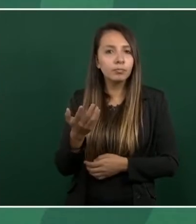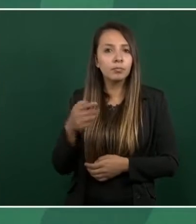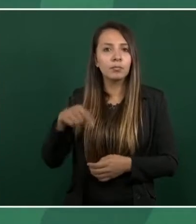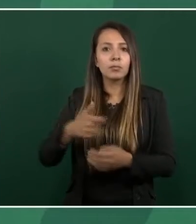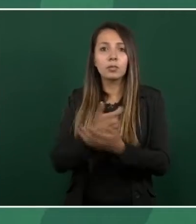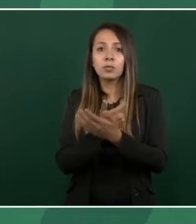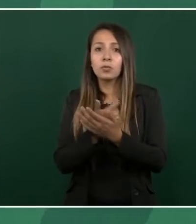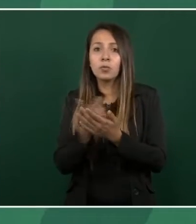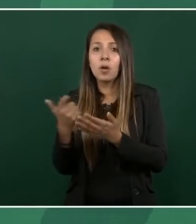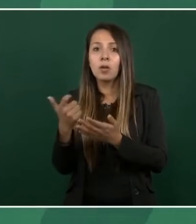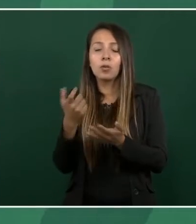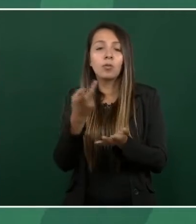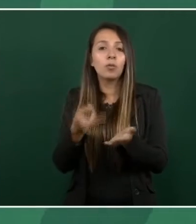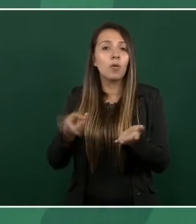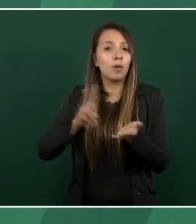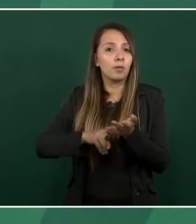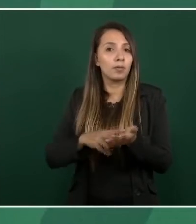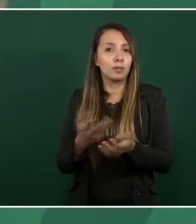el doble